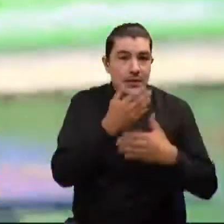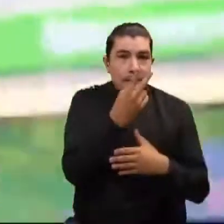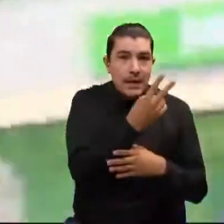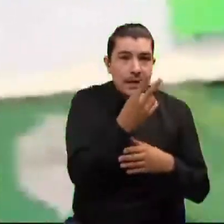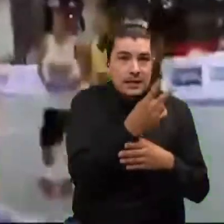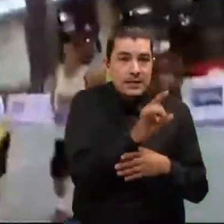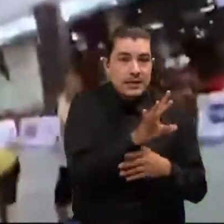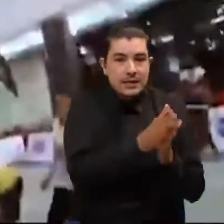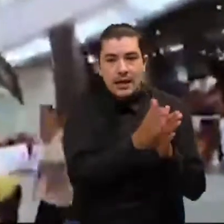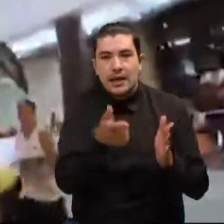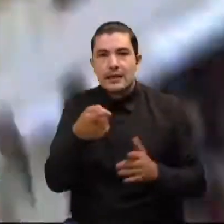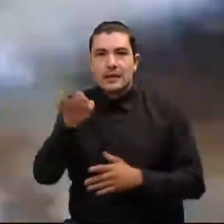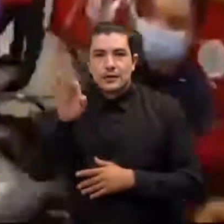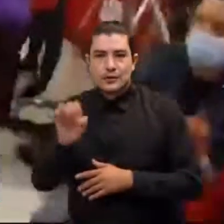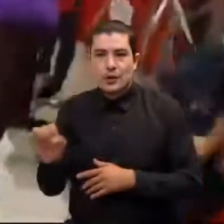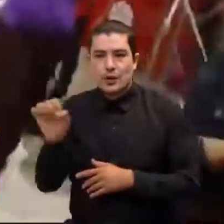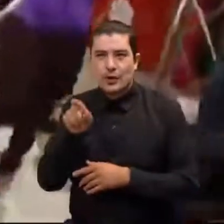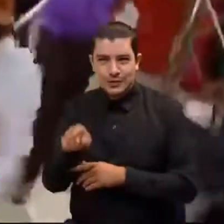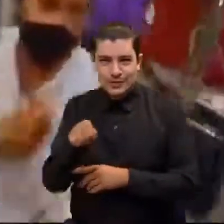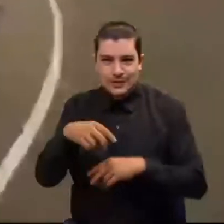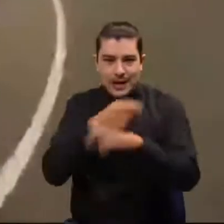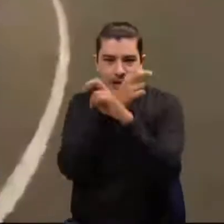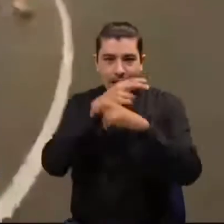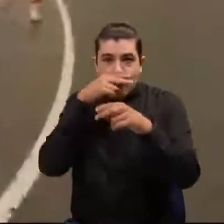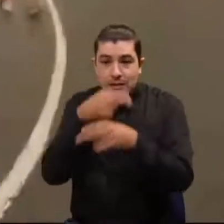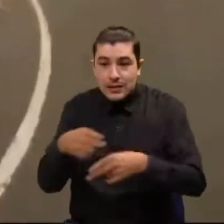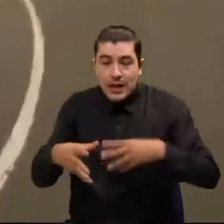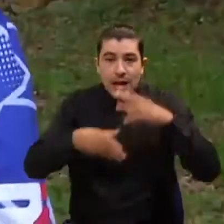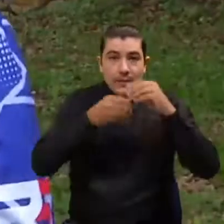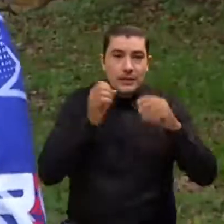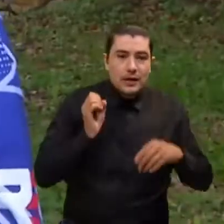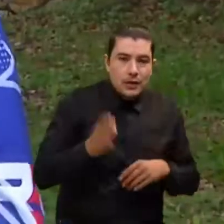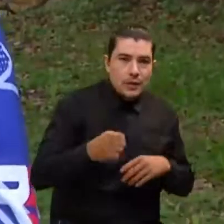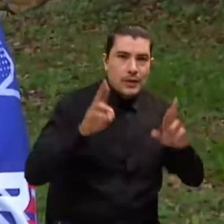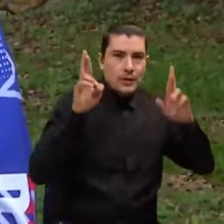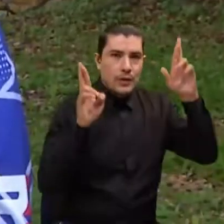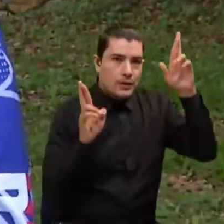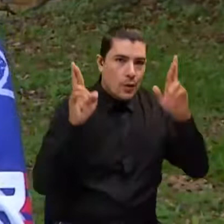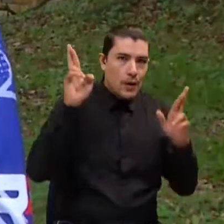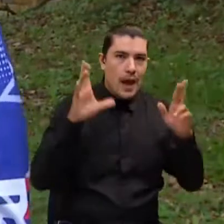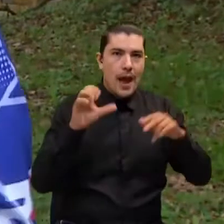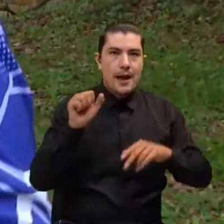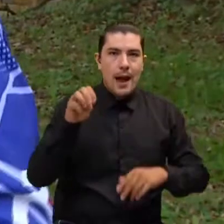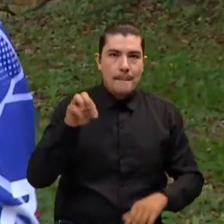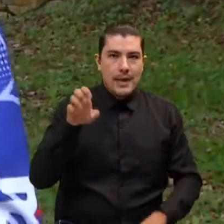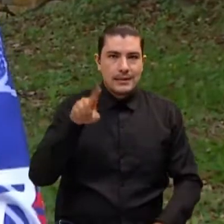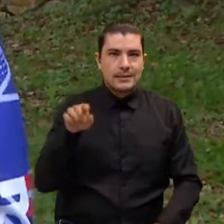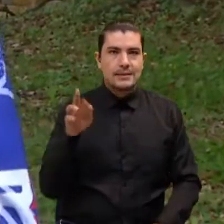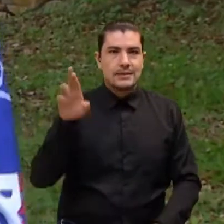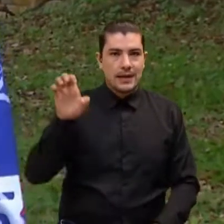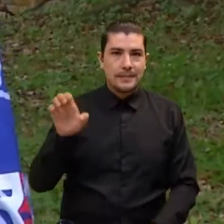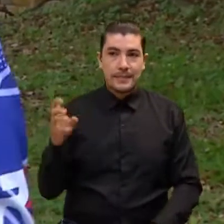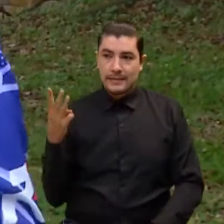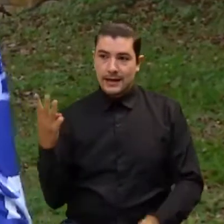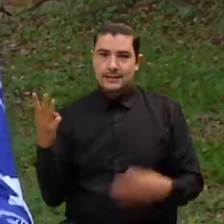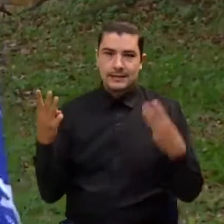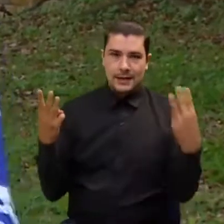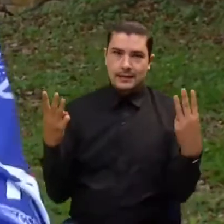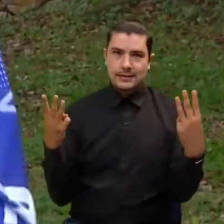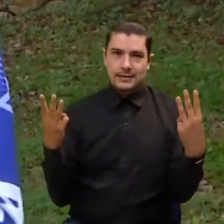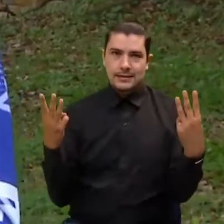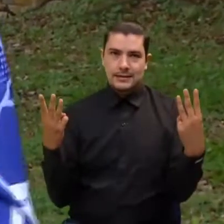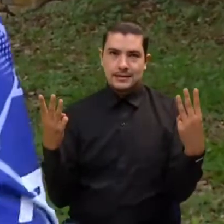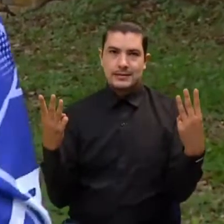18 de octubre en el parque de los niños y el club ruitoque campestre el formato atrás por tres son jugar son tres jugadores en cancha se